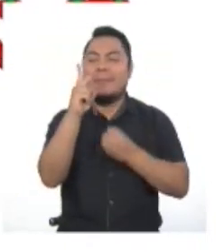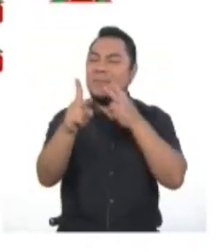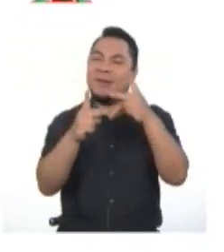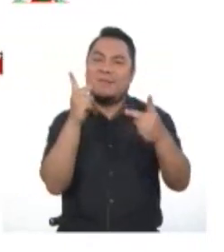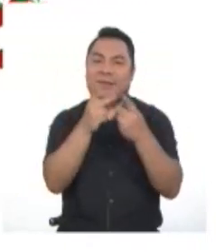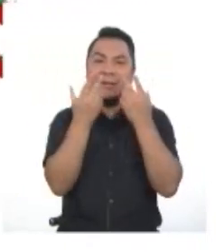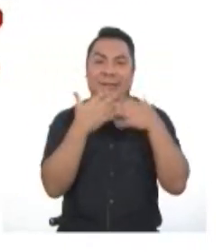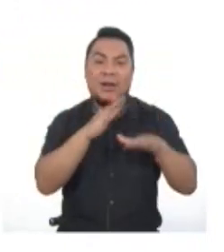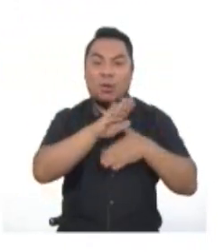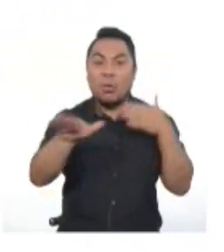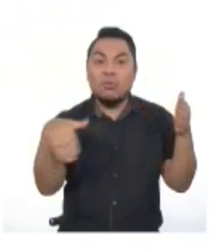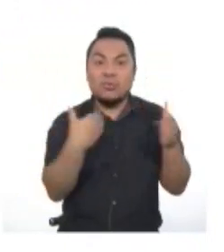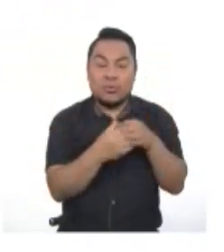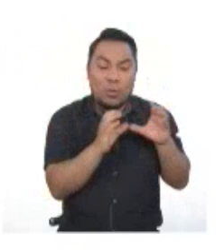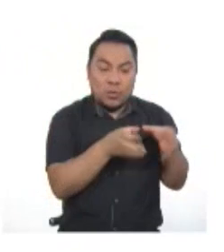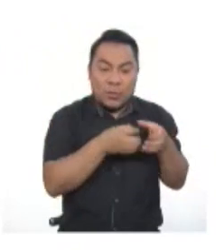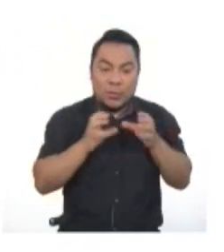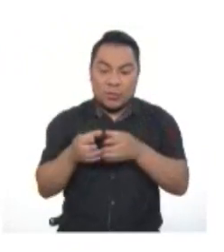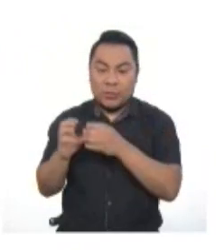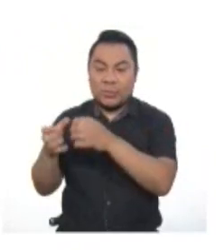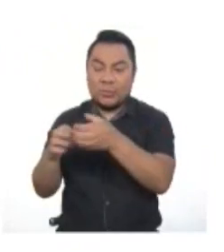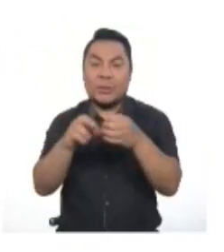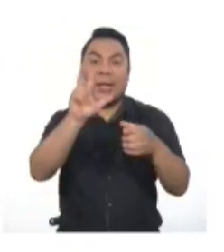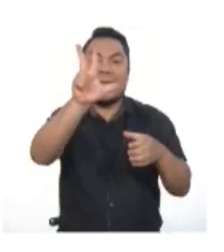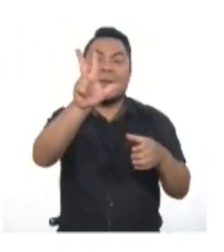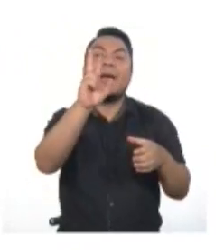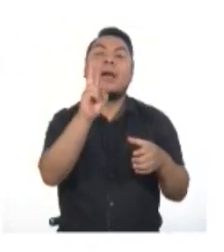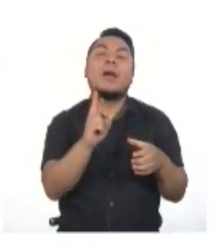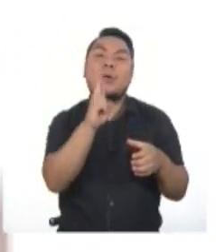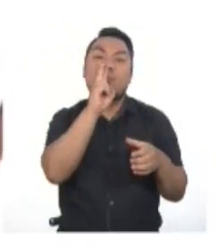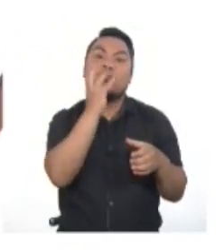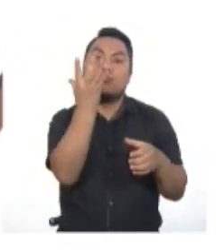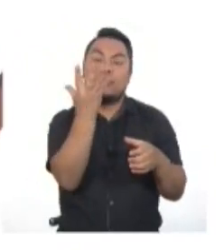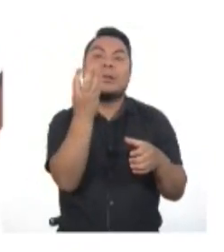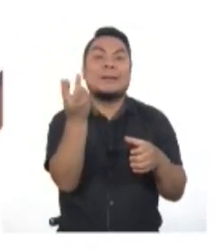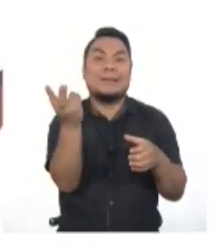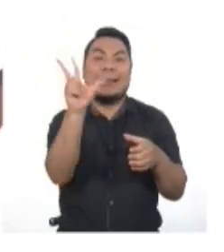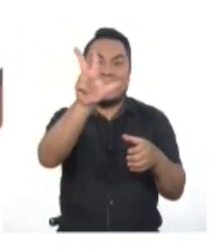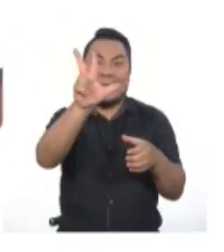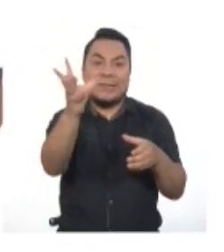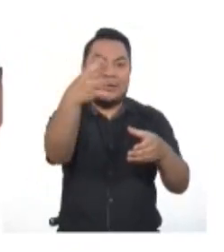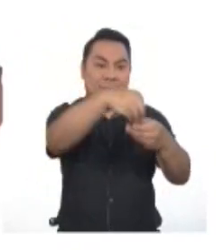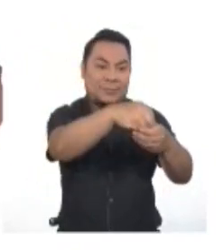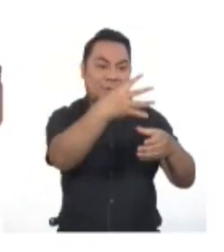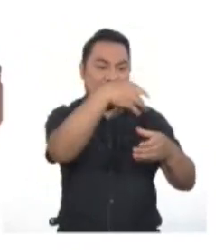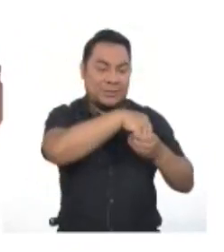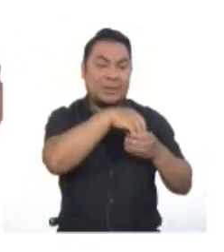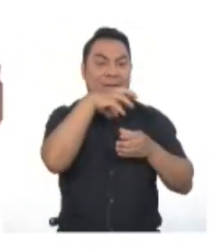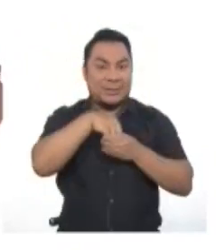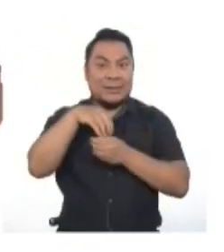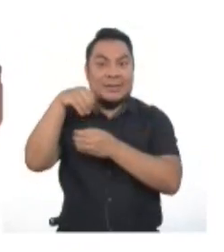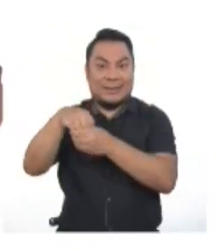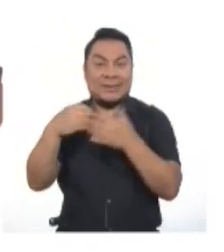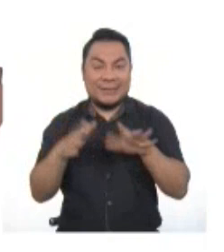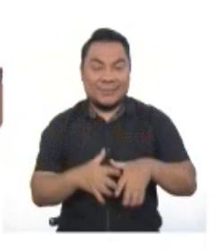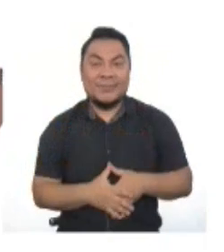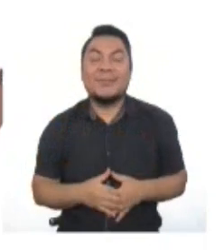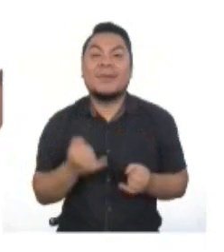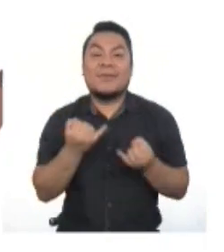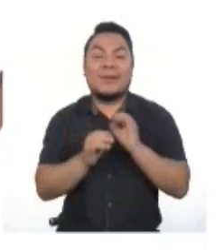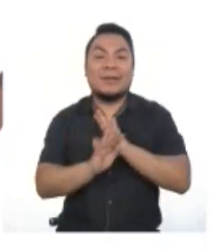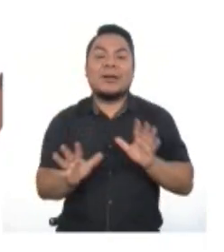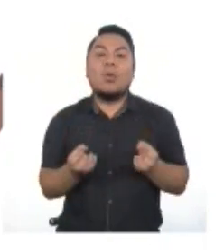en grupos a todos los tomates. Cada grupo tiene 3 tomates, tal y como nos lo han indicado. Y al